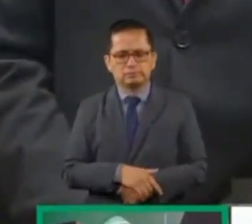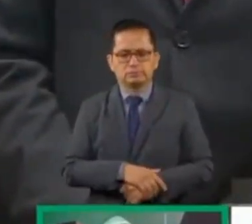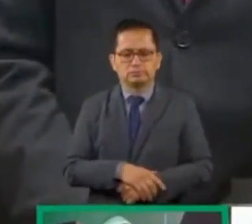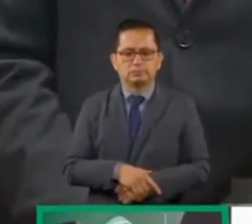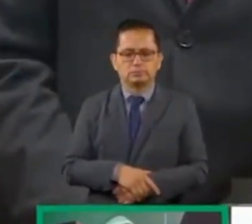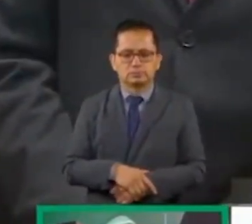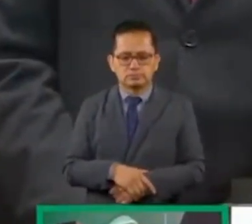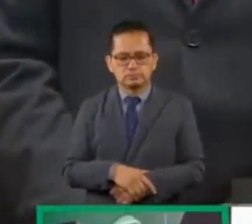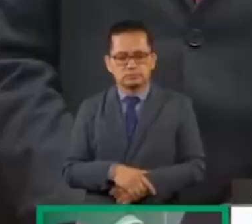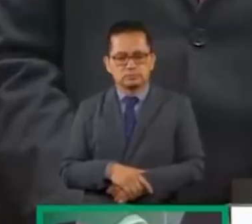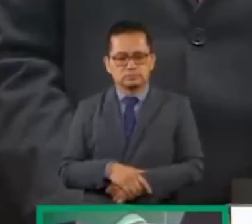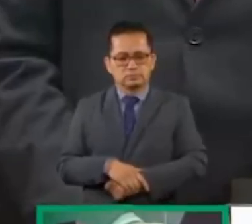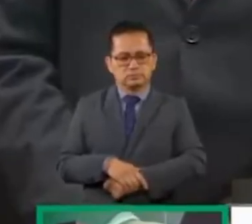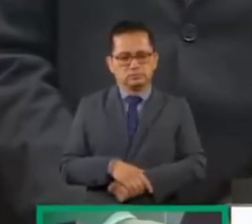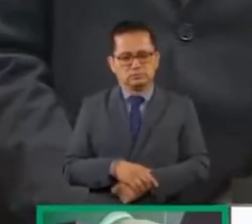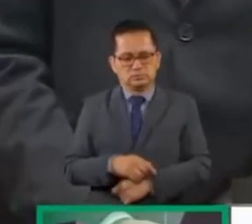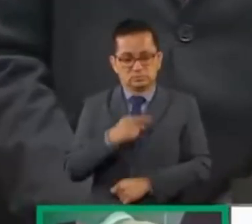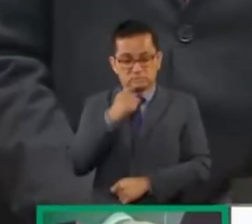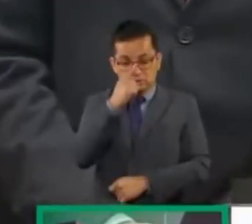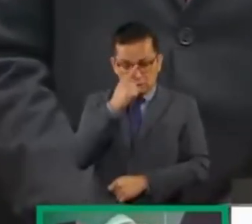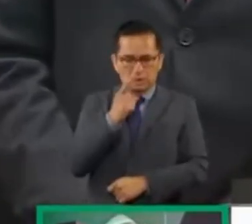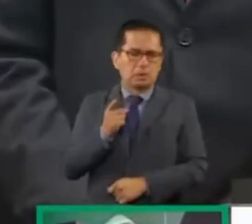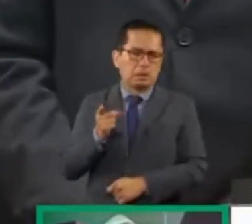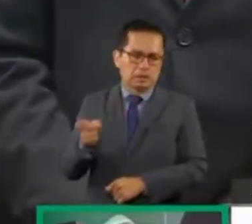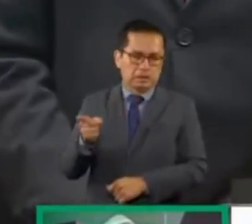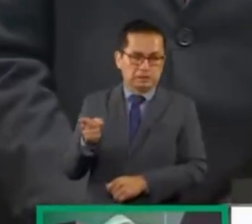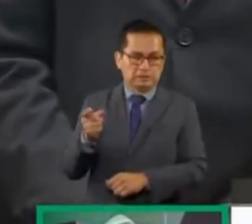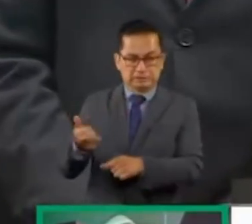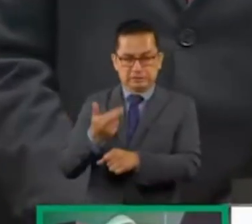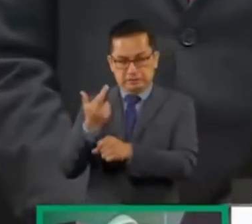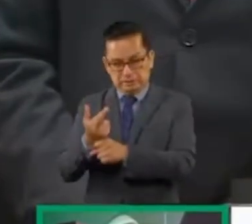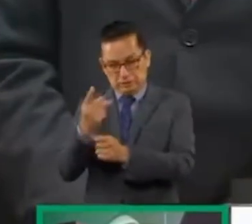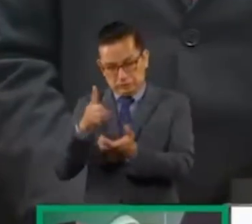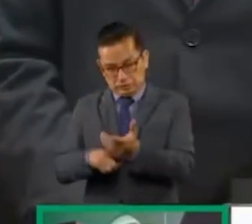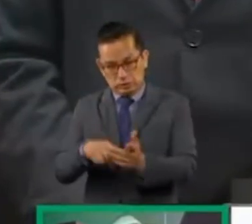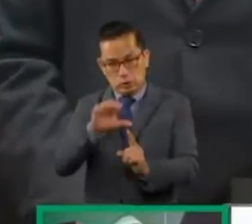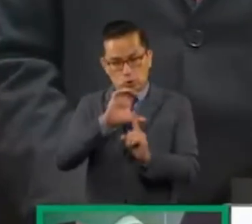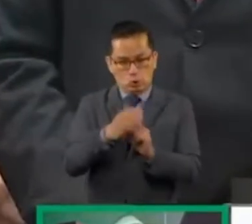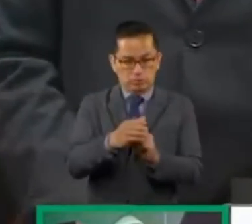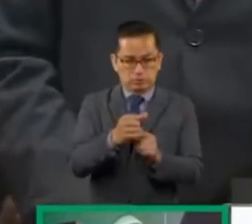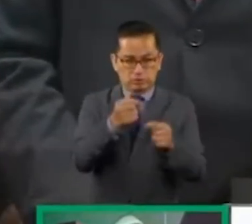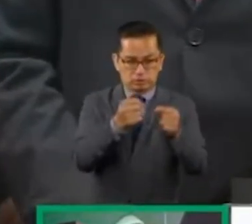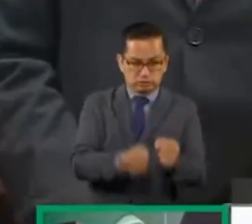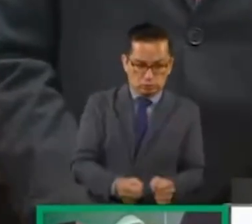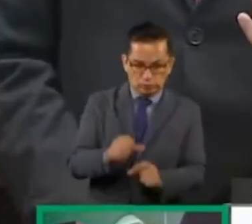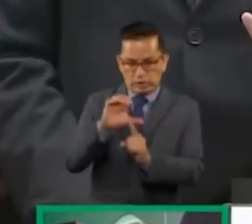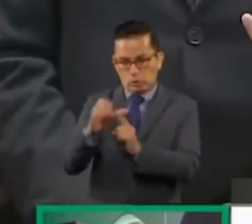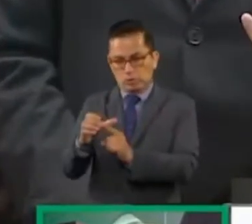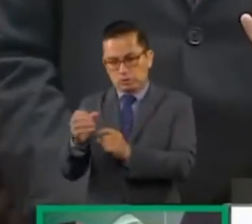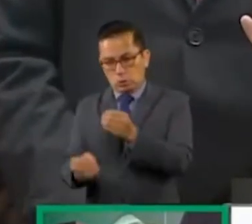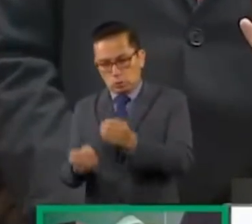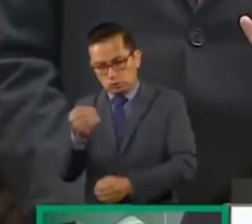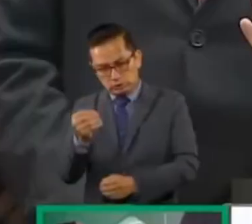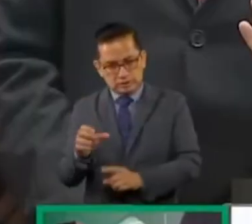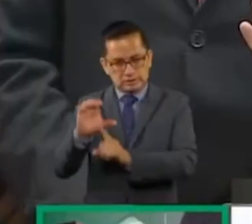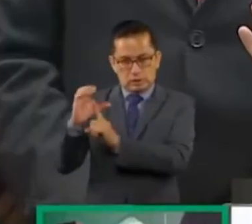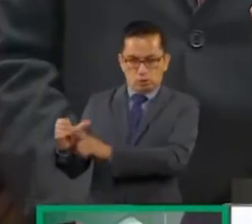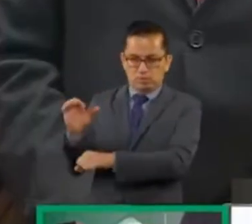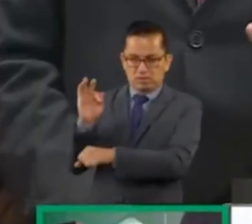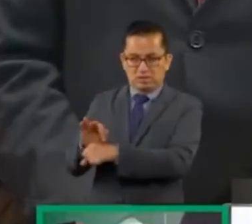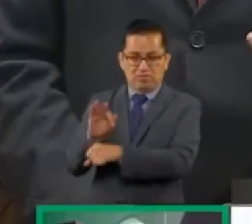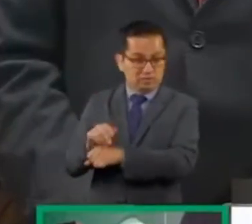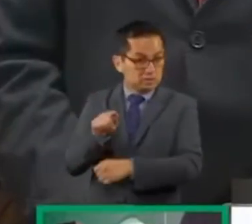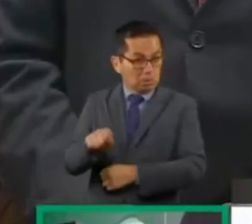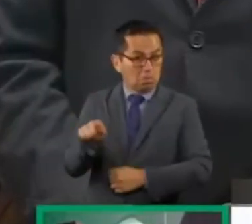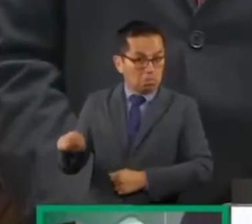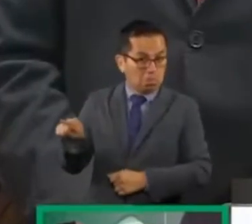sido secretarios e integrantes, vamos a decir, de Seguridad, de Justicia y de la Defensa, no presentaron ningún comentario